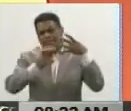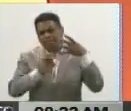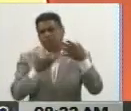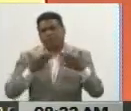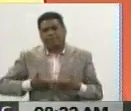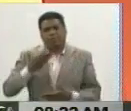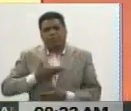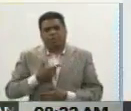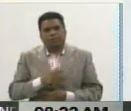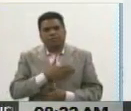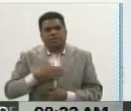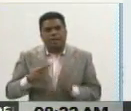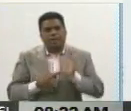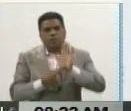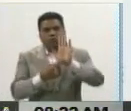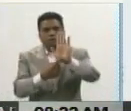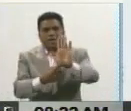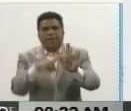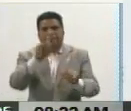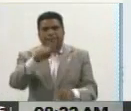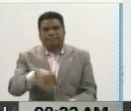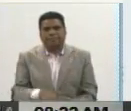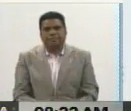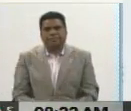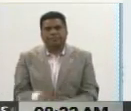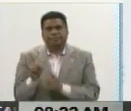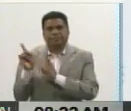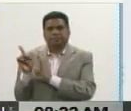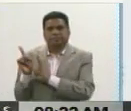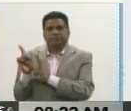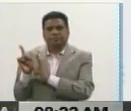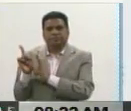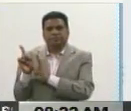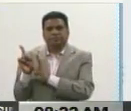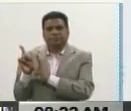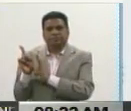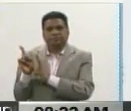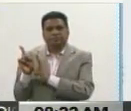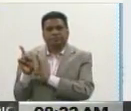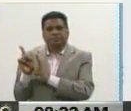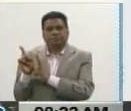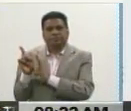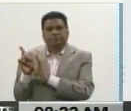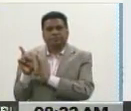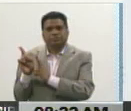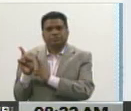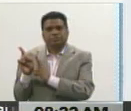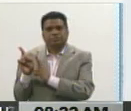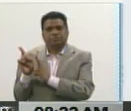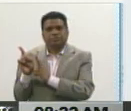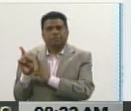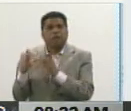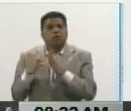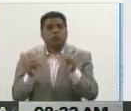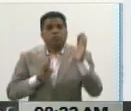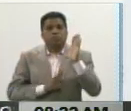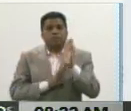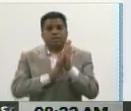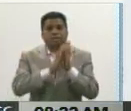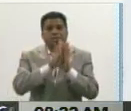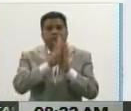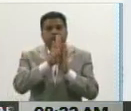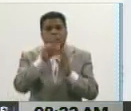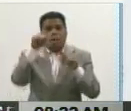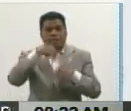Quería mostrarles también el tema, bueno, aquí tenemos lo que ha sido el desarrollo de este hasta